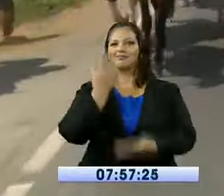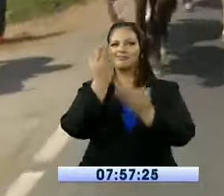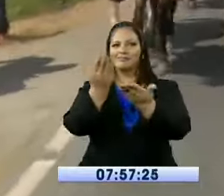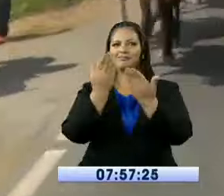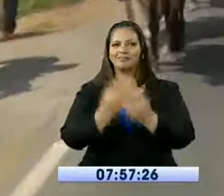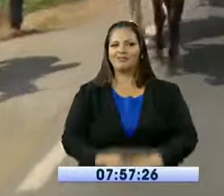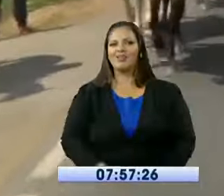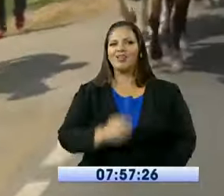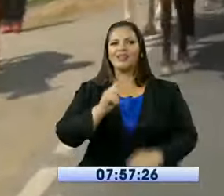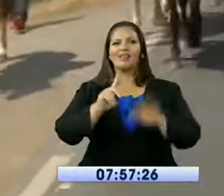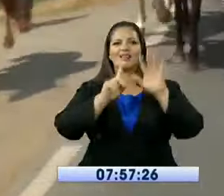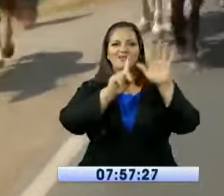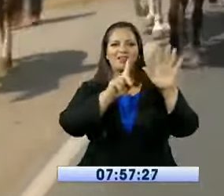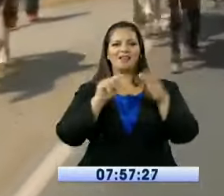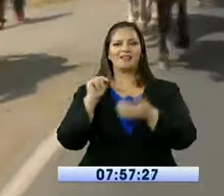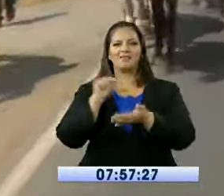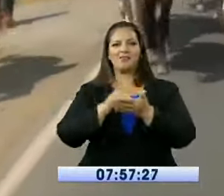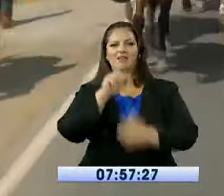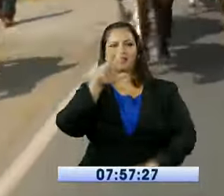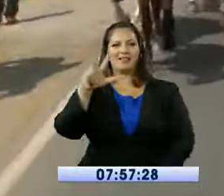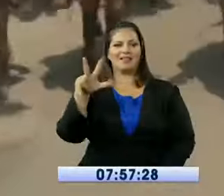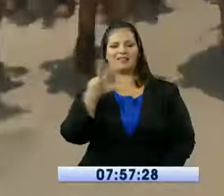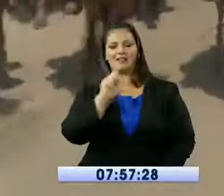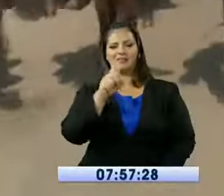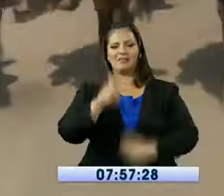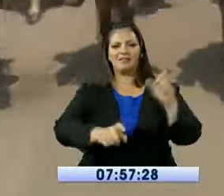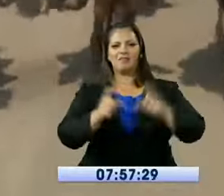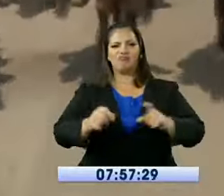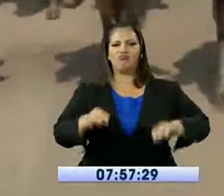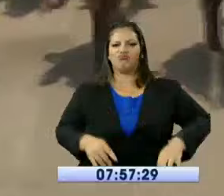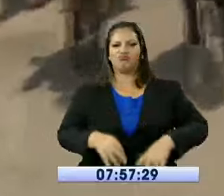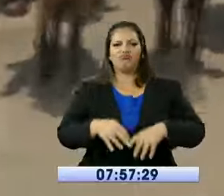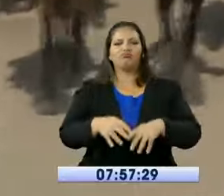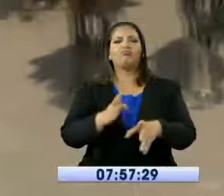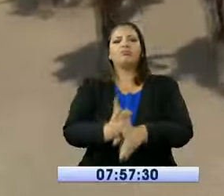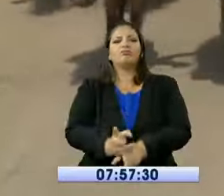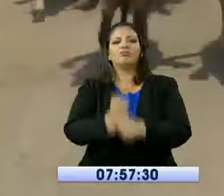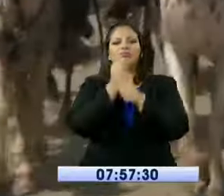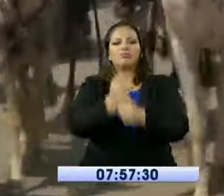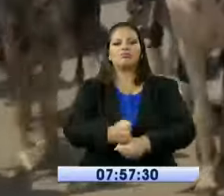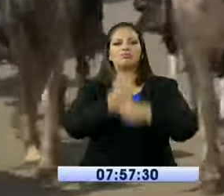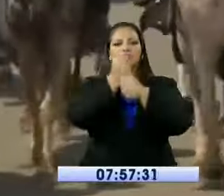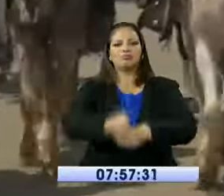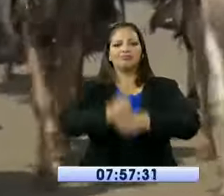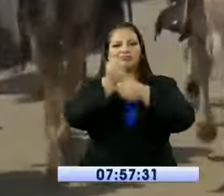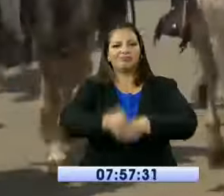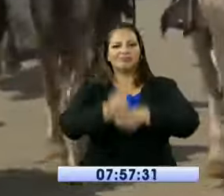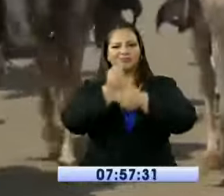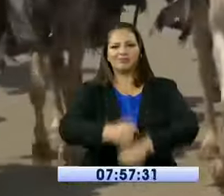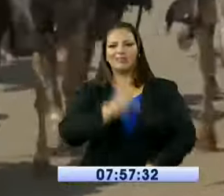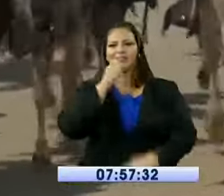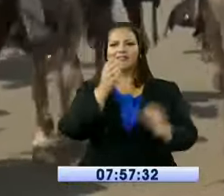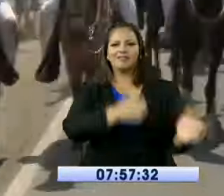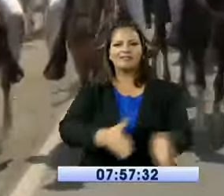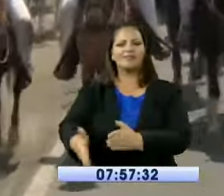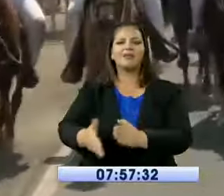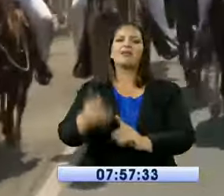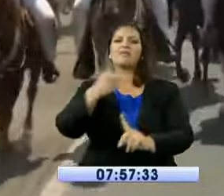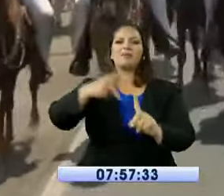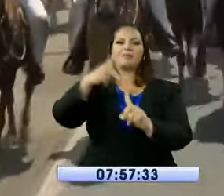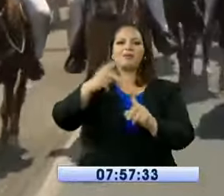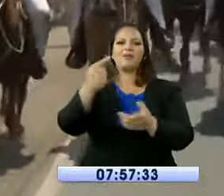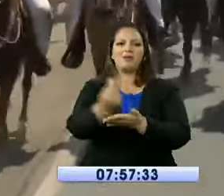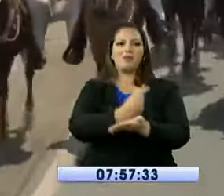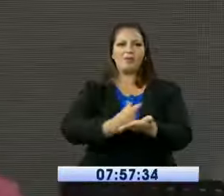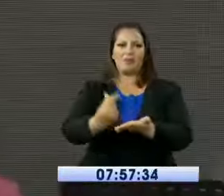...6.300 caballistas participaron en la quinta cabalgata de integración montubia guayacense que organizó la prefectura del Guayas en el